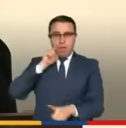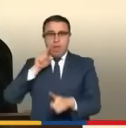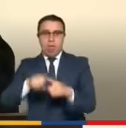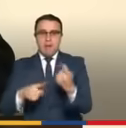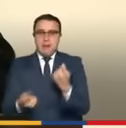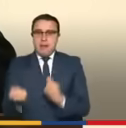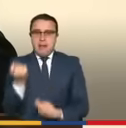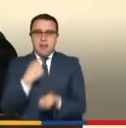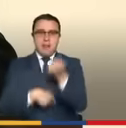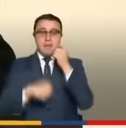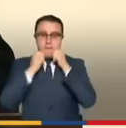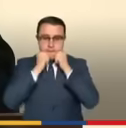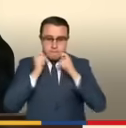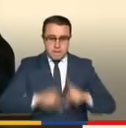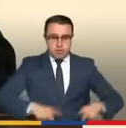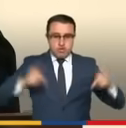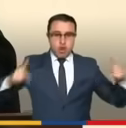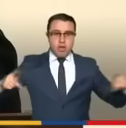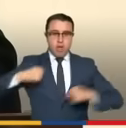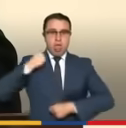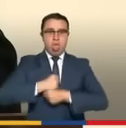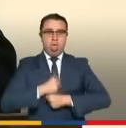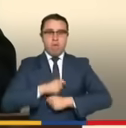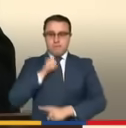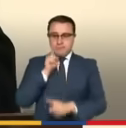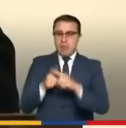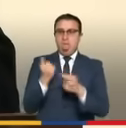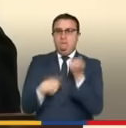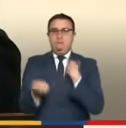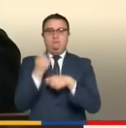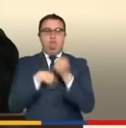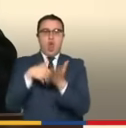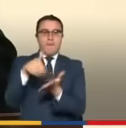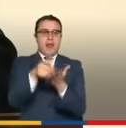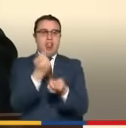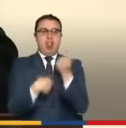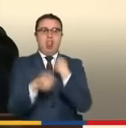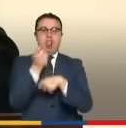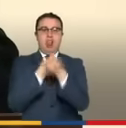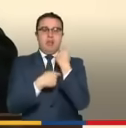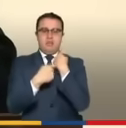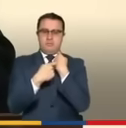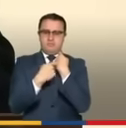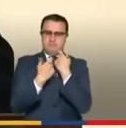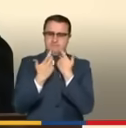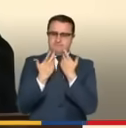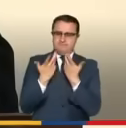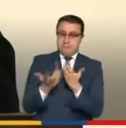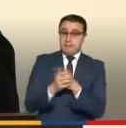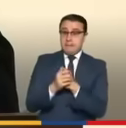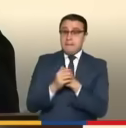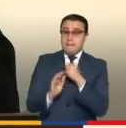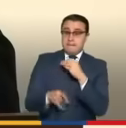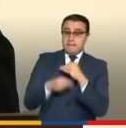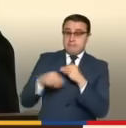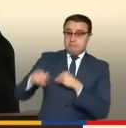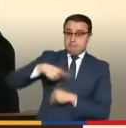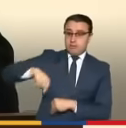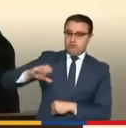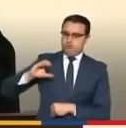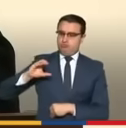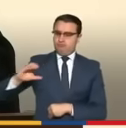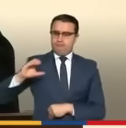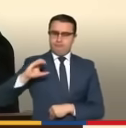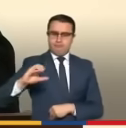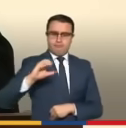mercantil al ser humano que trabaja, que si el salario podría